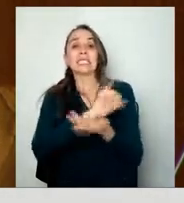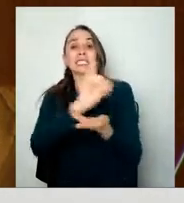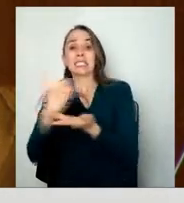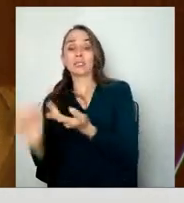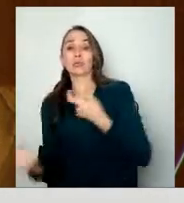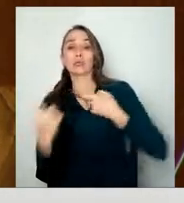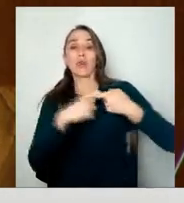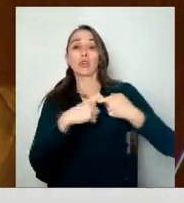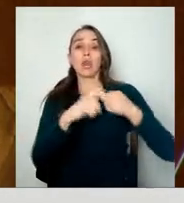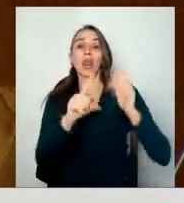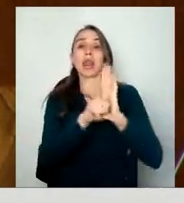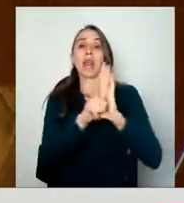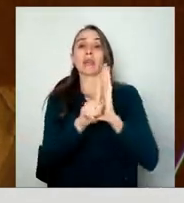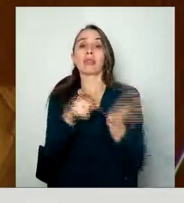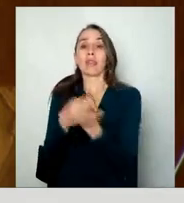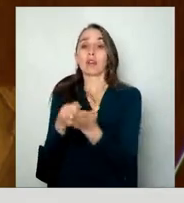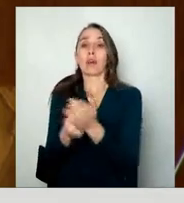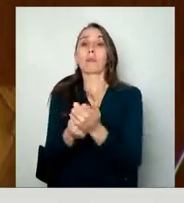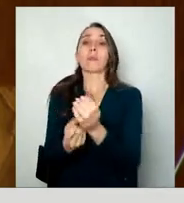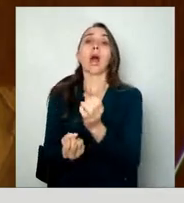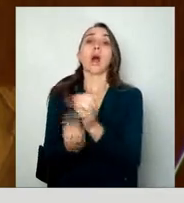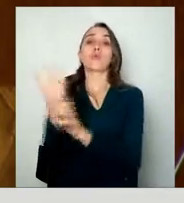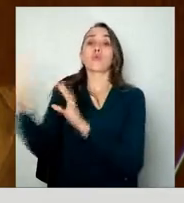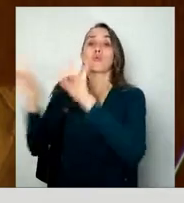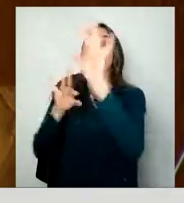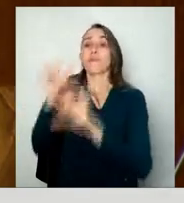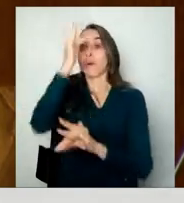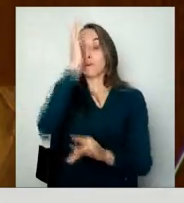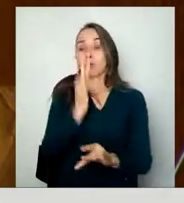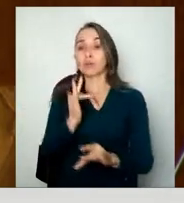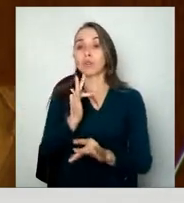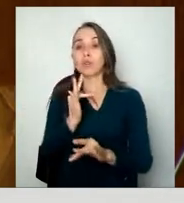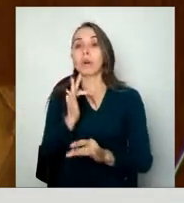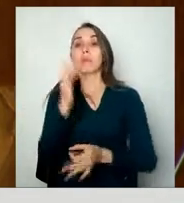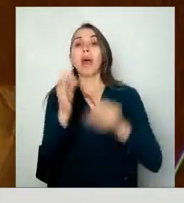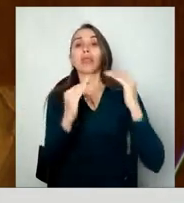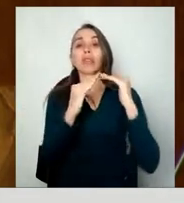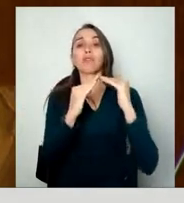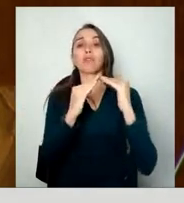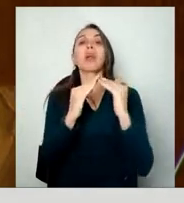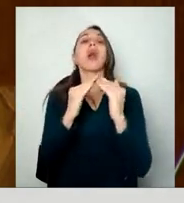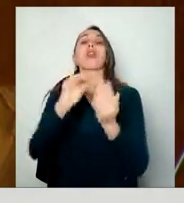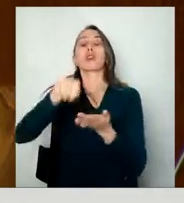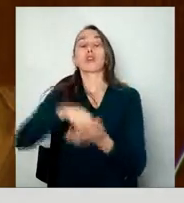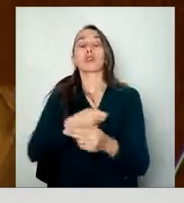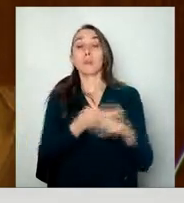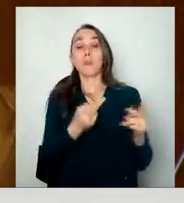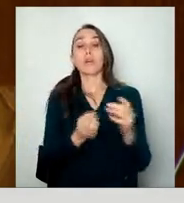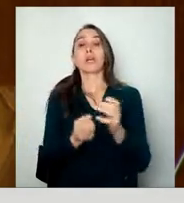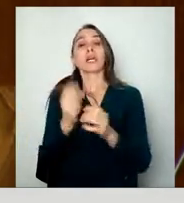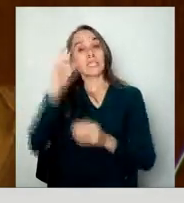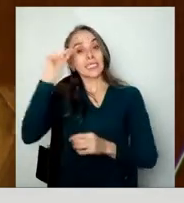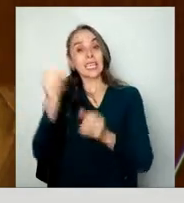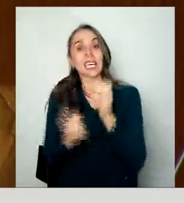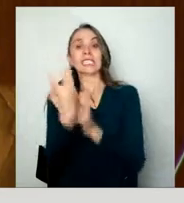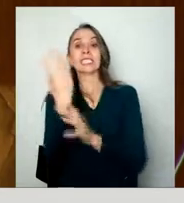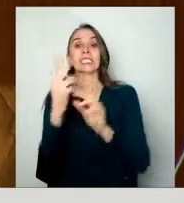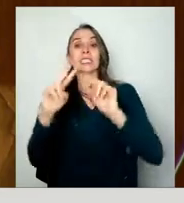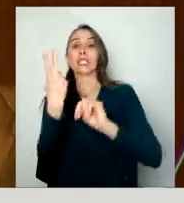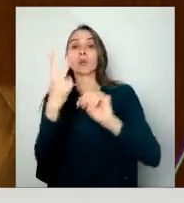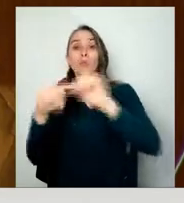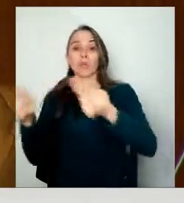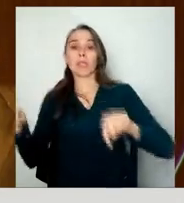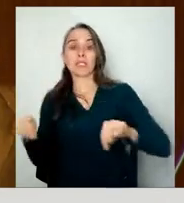el nuevo personal para el tribunal de contratación pública y la creación de su segunda sala la plataforma de economía